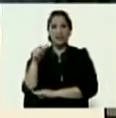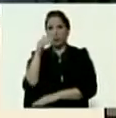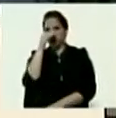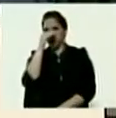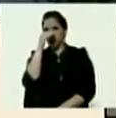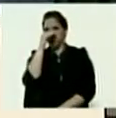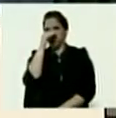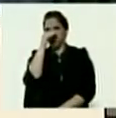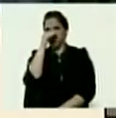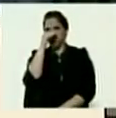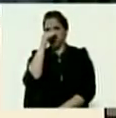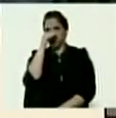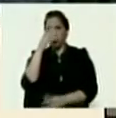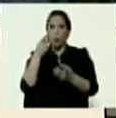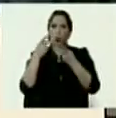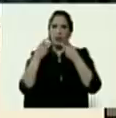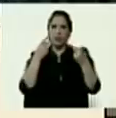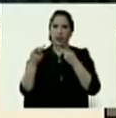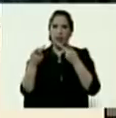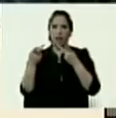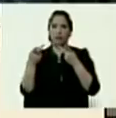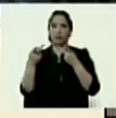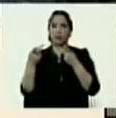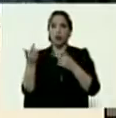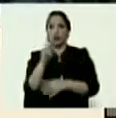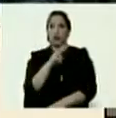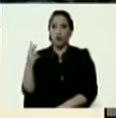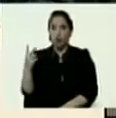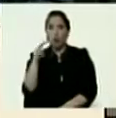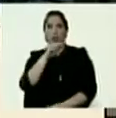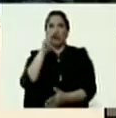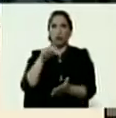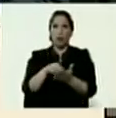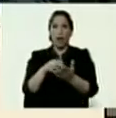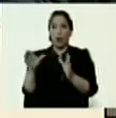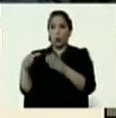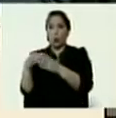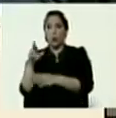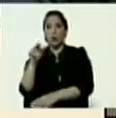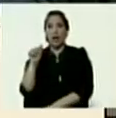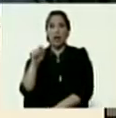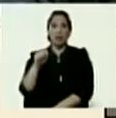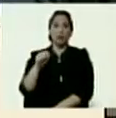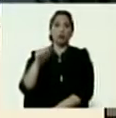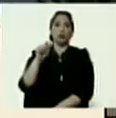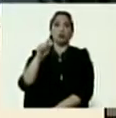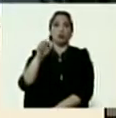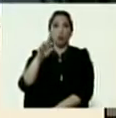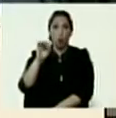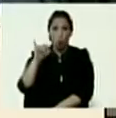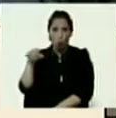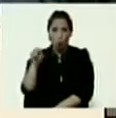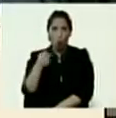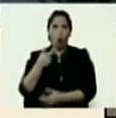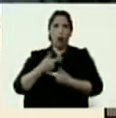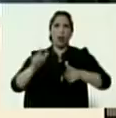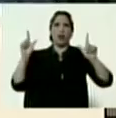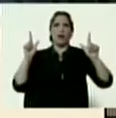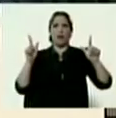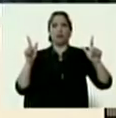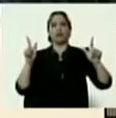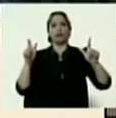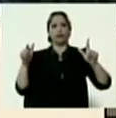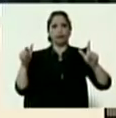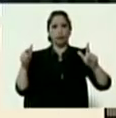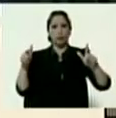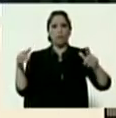parapolítica binacional. Es decir, que la banda Los Rastrojos pudiera tener libre tránsito en un hipotético y